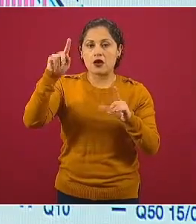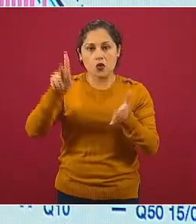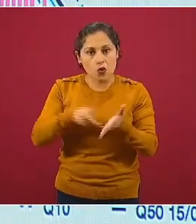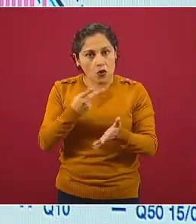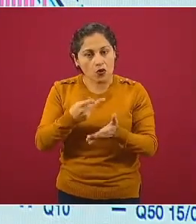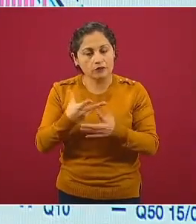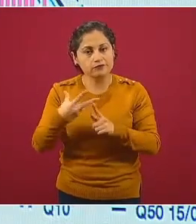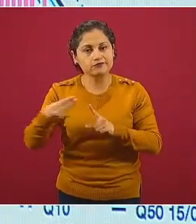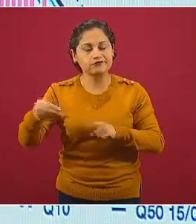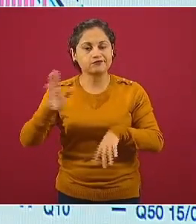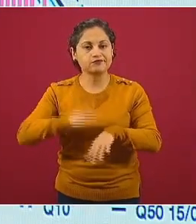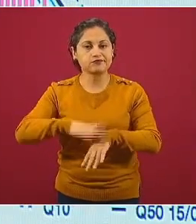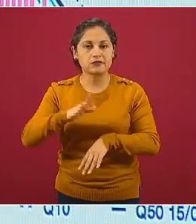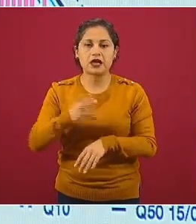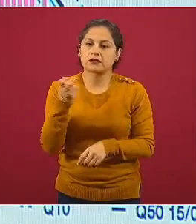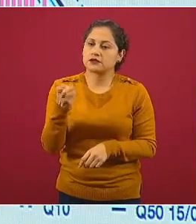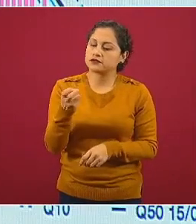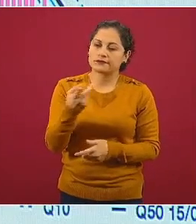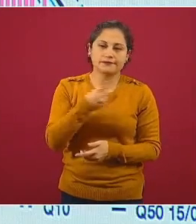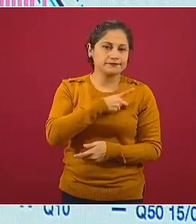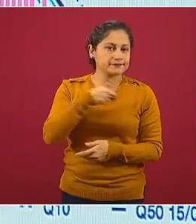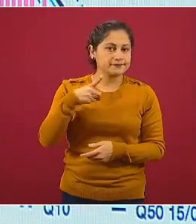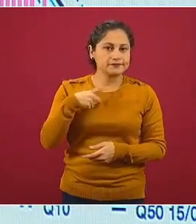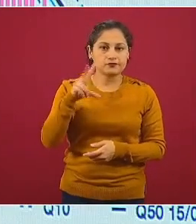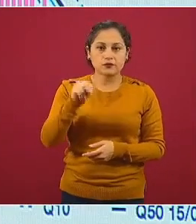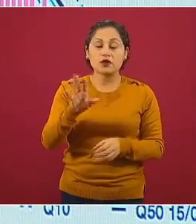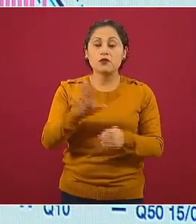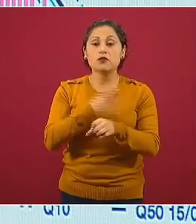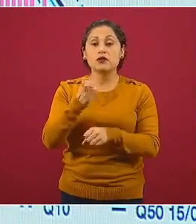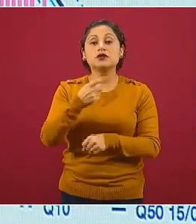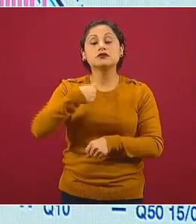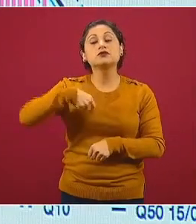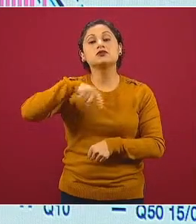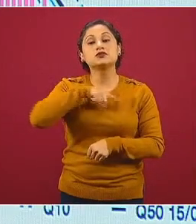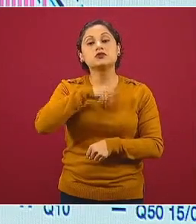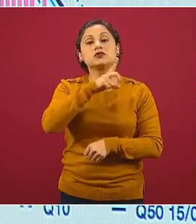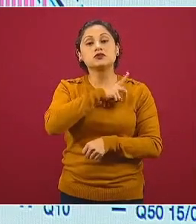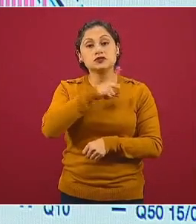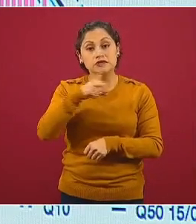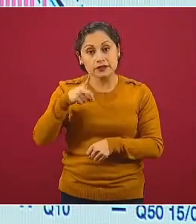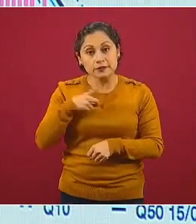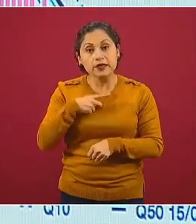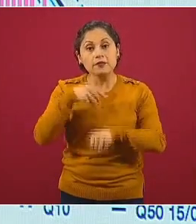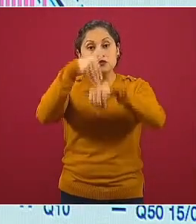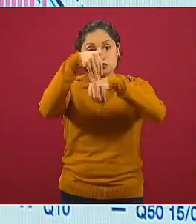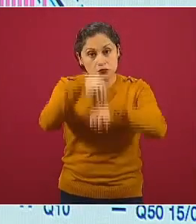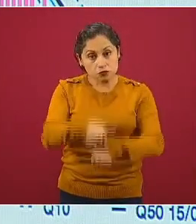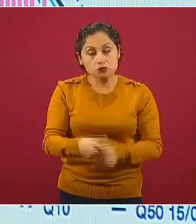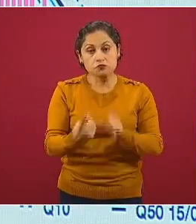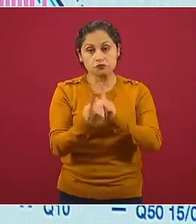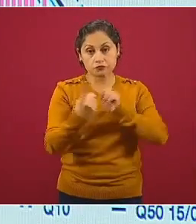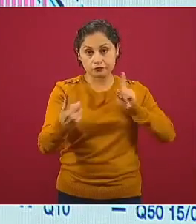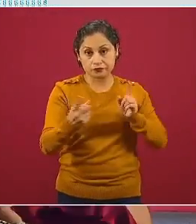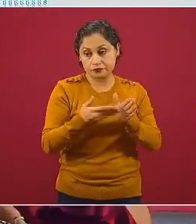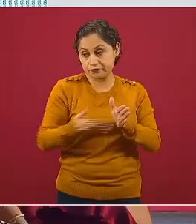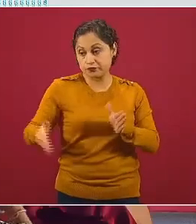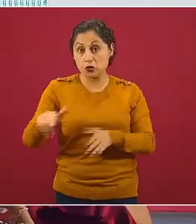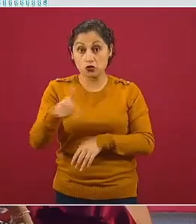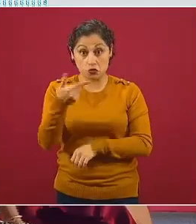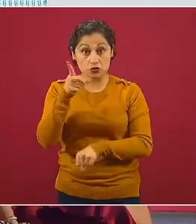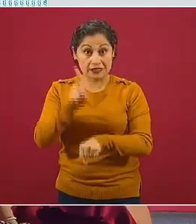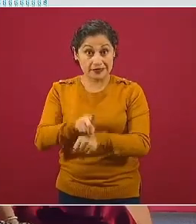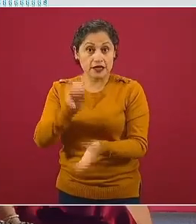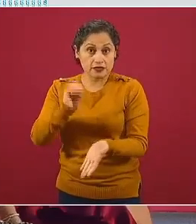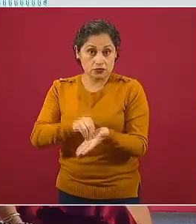Entonces necesitamos concluir con todo orden la Jornada Nacional de Sana Distancia. Nos quedan 12 días muy